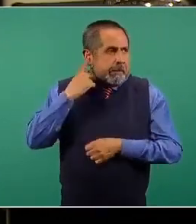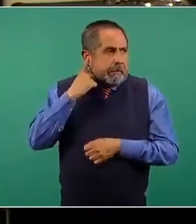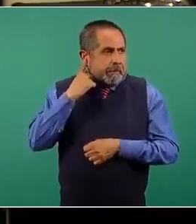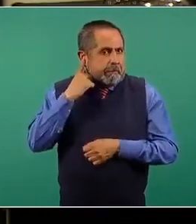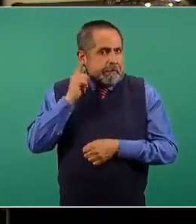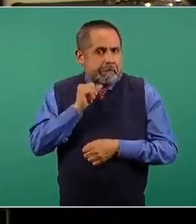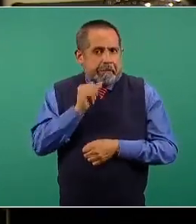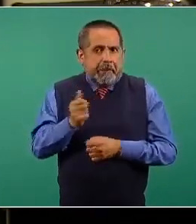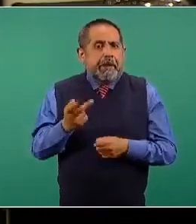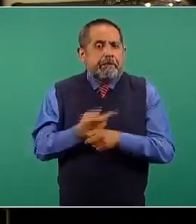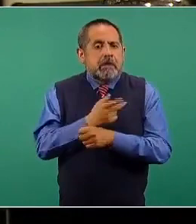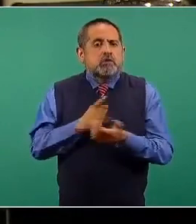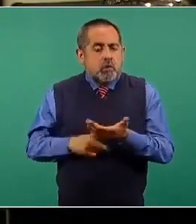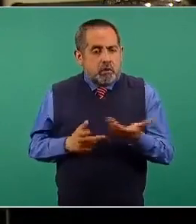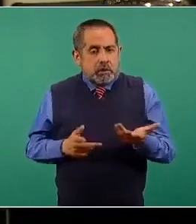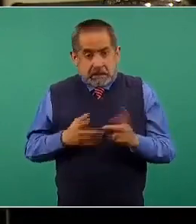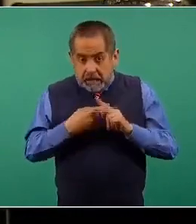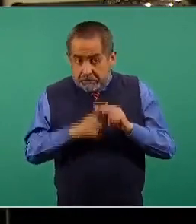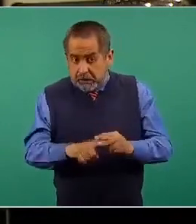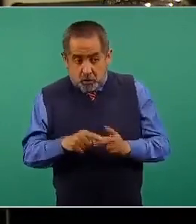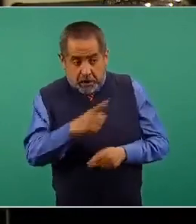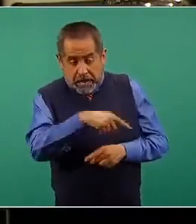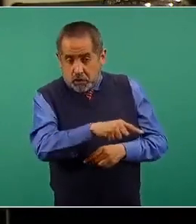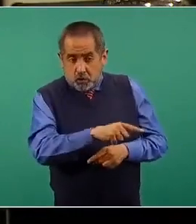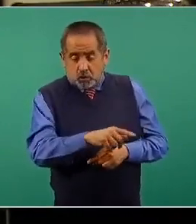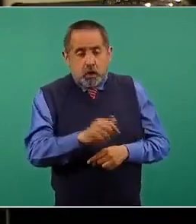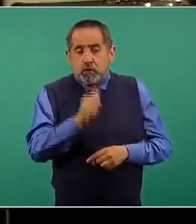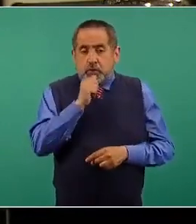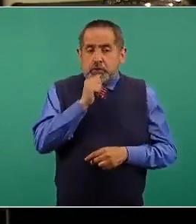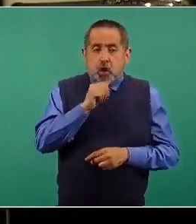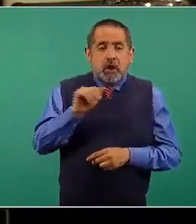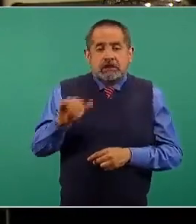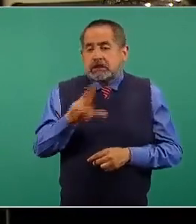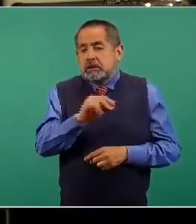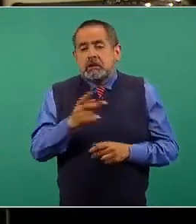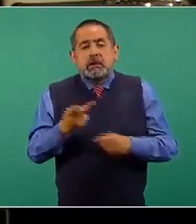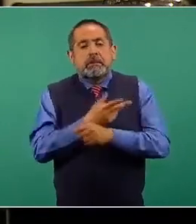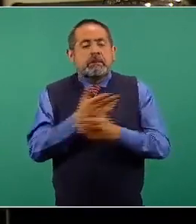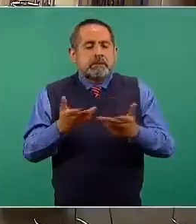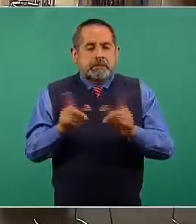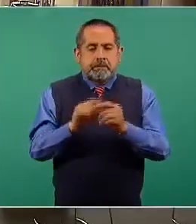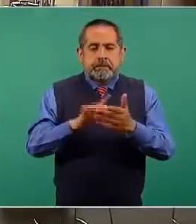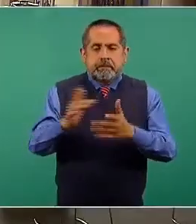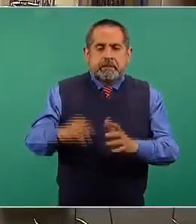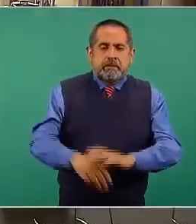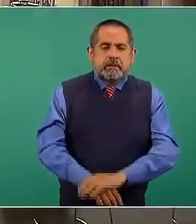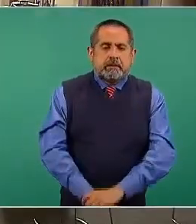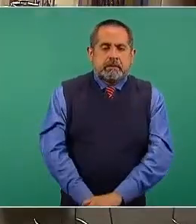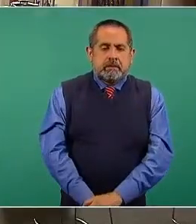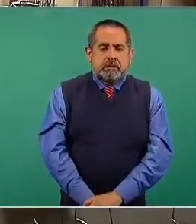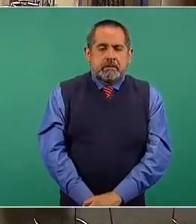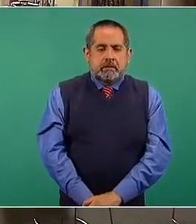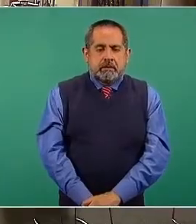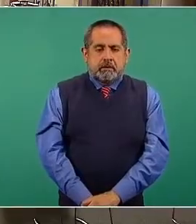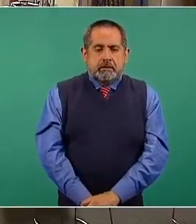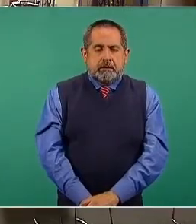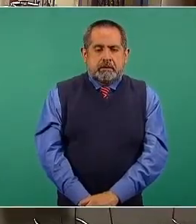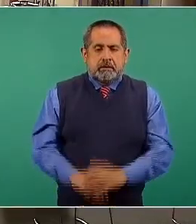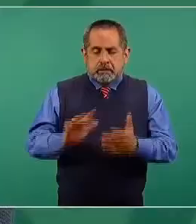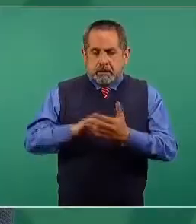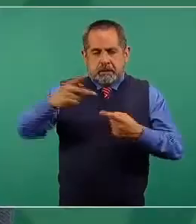mayor noticia de ellos y ya empezó a vacunarse al resto del personal de salud. Gracias. Muchas gracias por